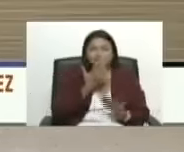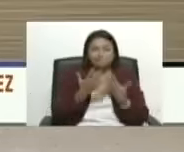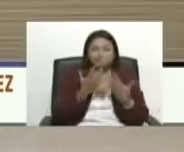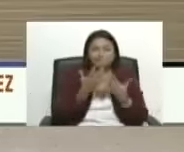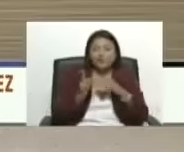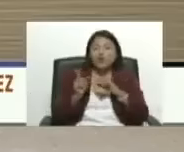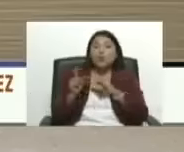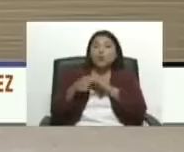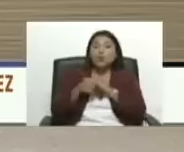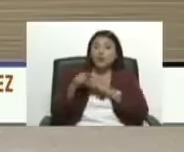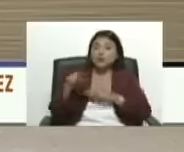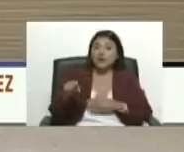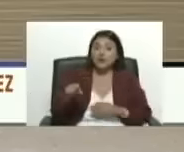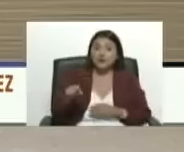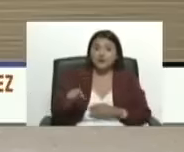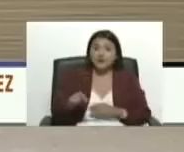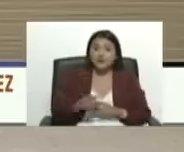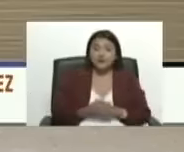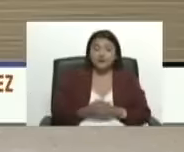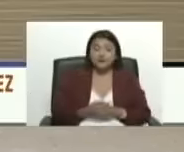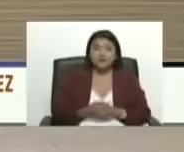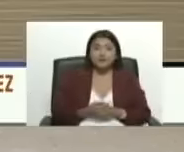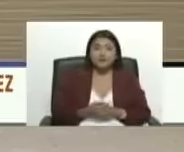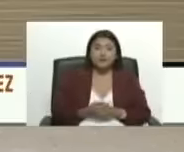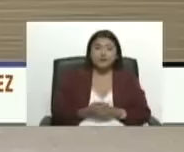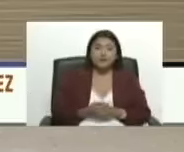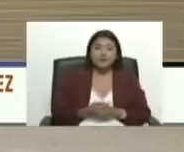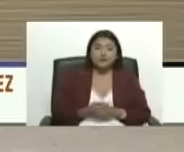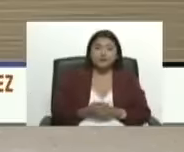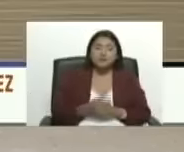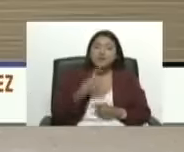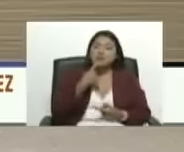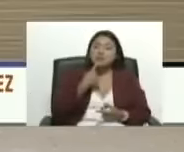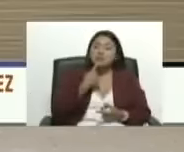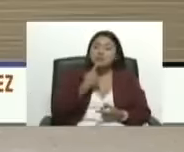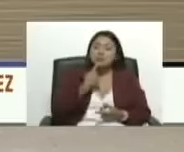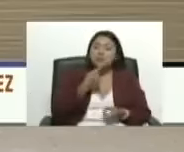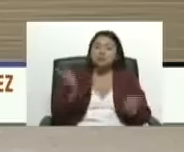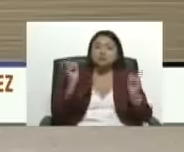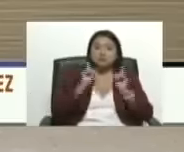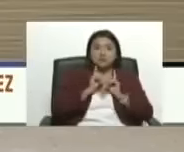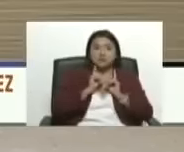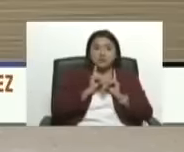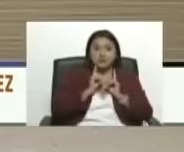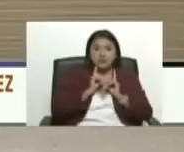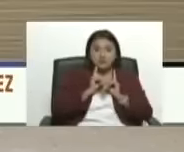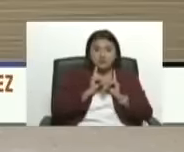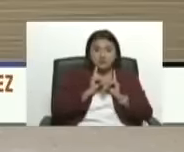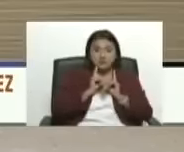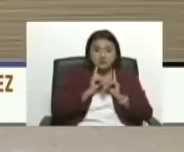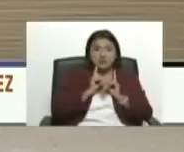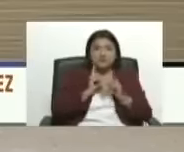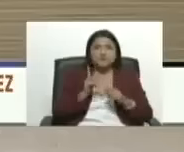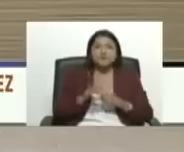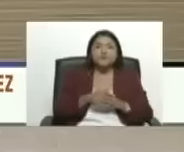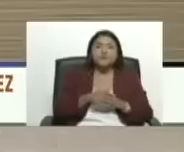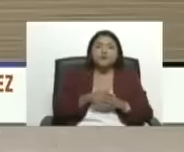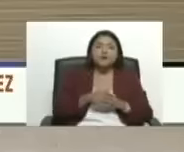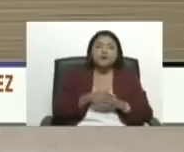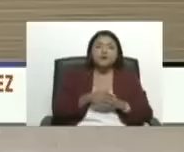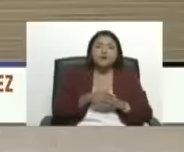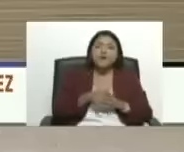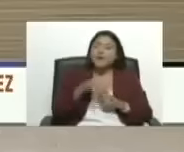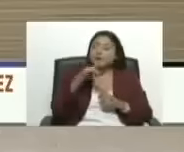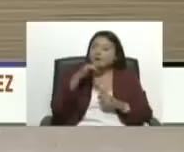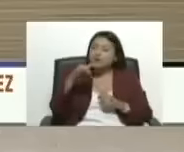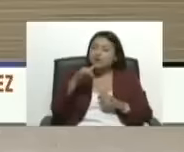Guyana ya prejuzga de lo que será el resultado frente a la demanda unilateral que llevaron ante